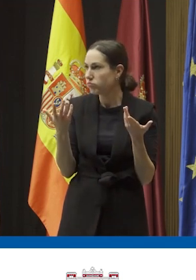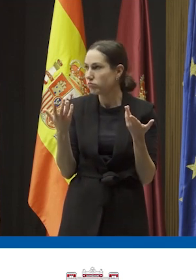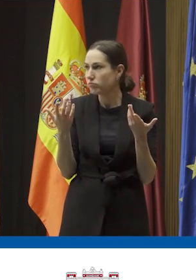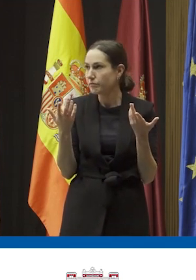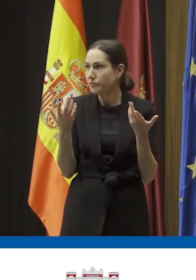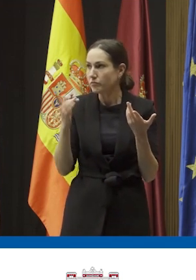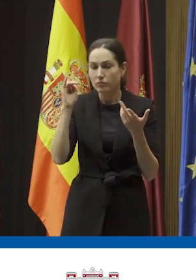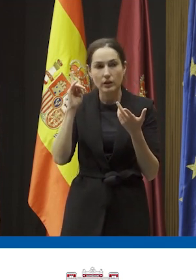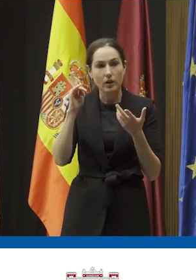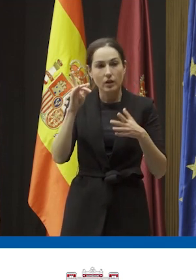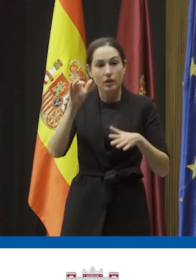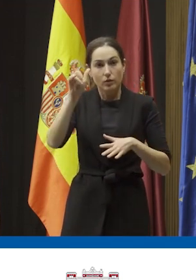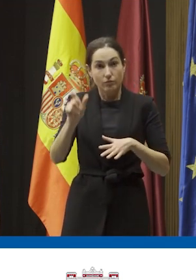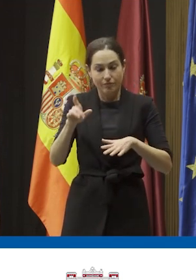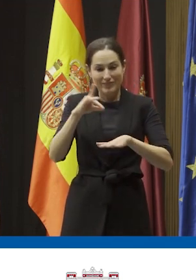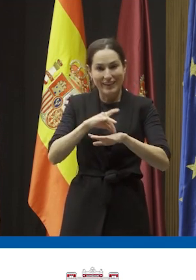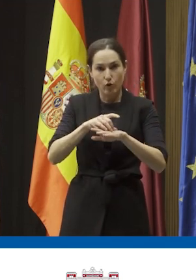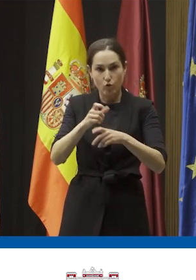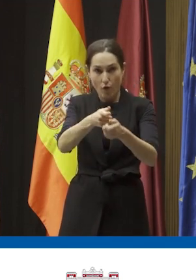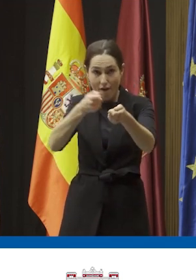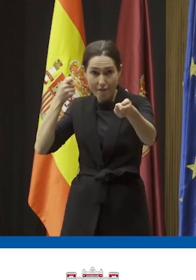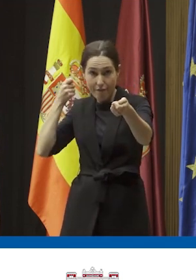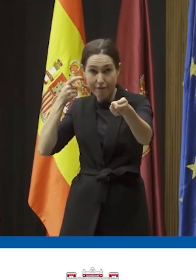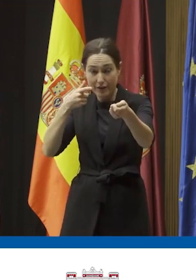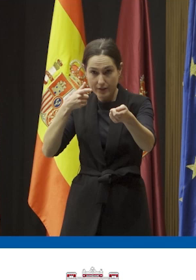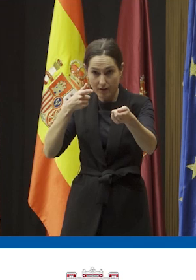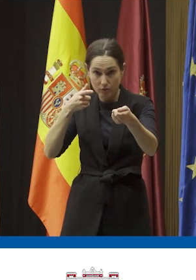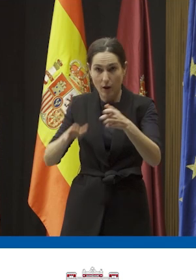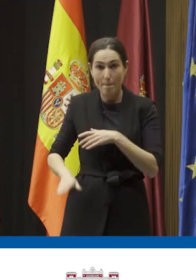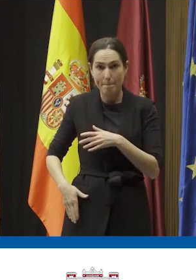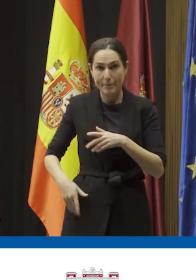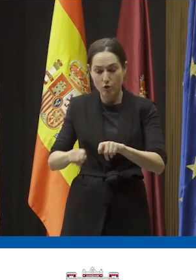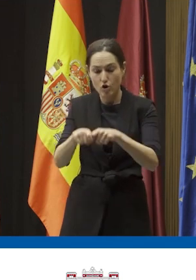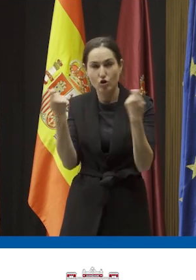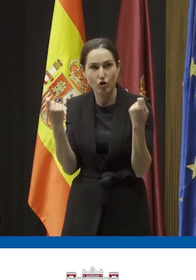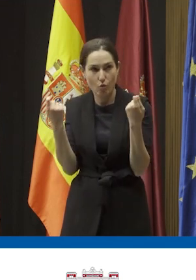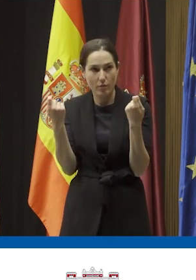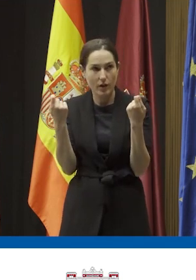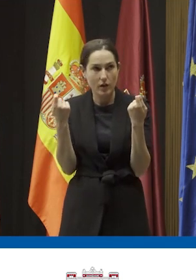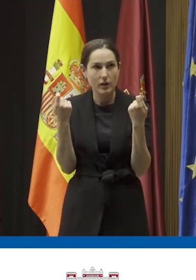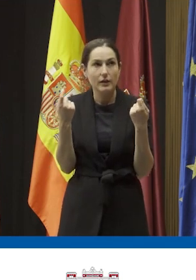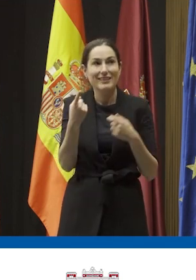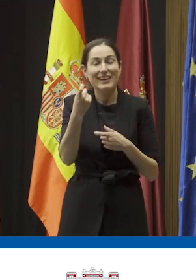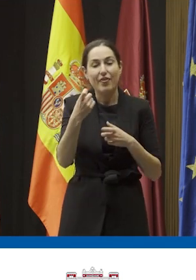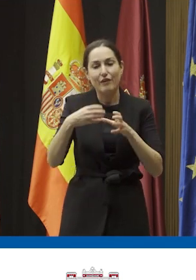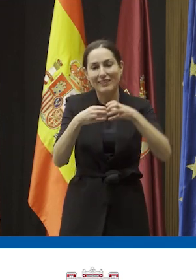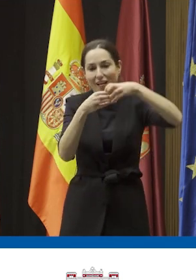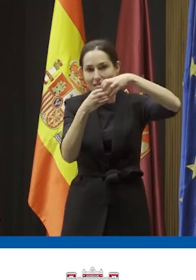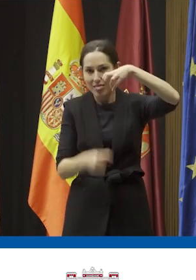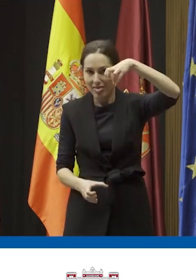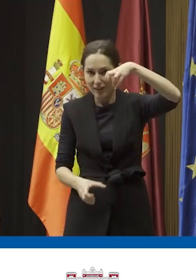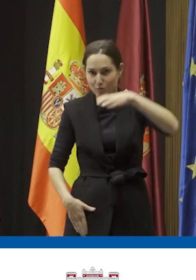hombre herido, la flecha que rompe una pierna y precisa el entablillamiento, que ya